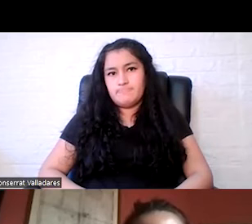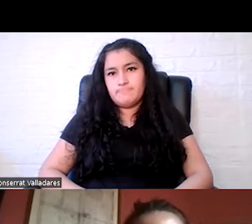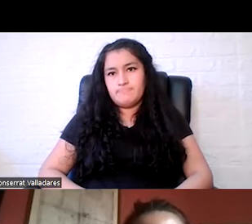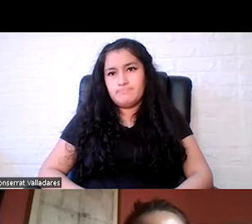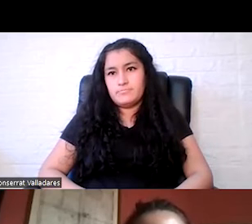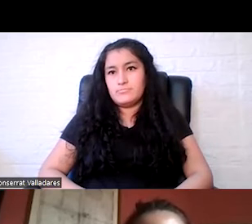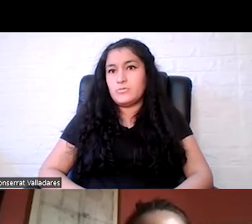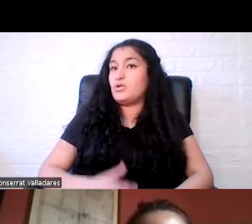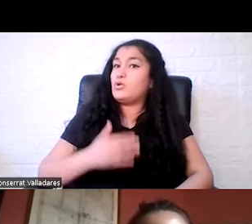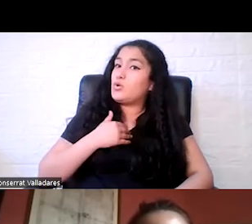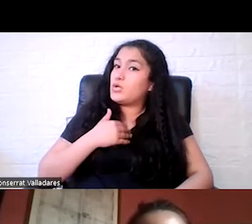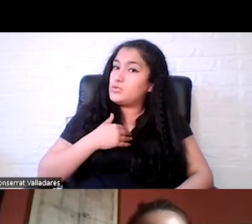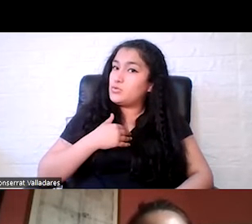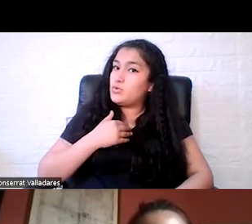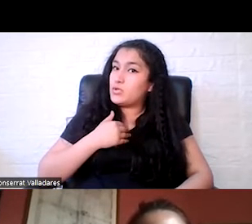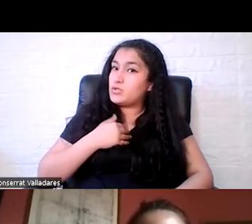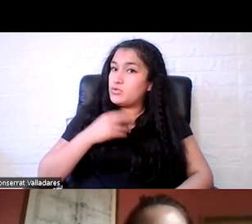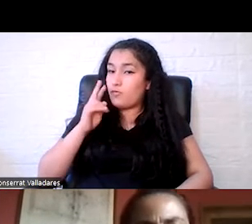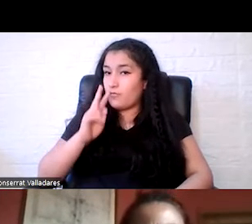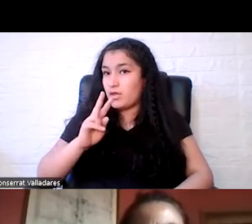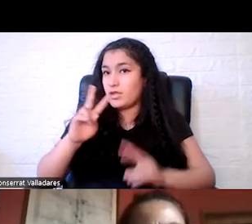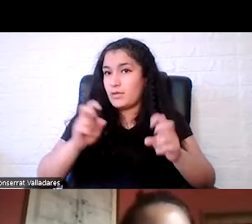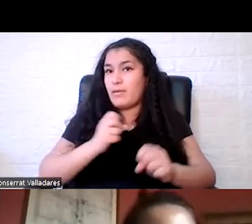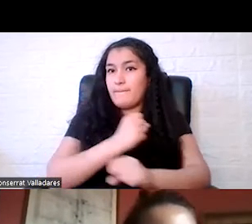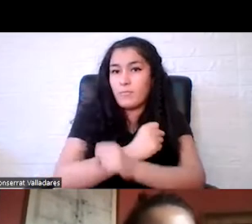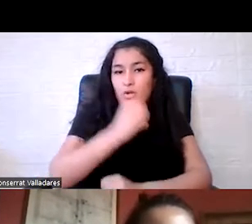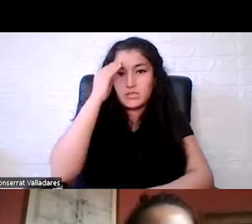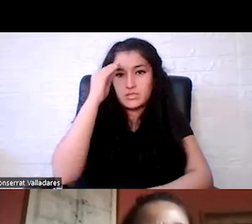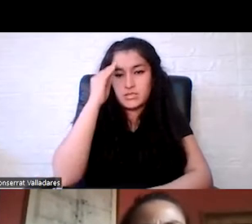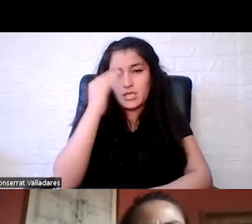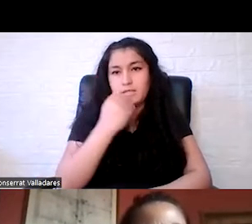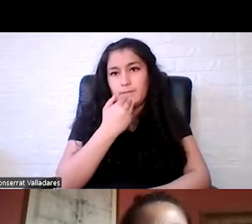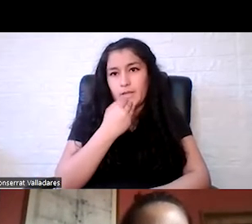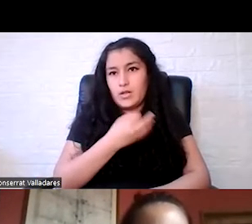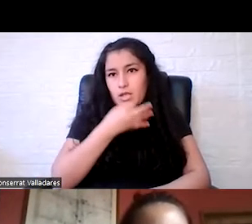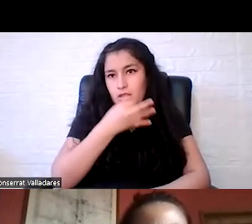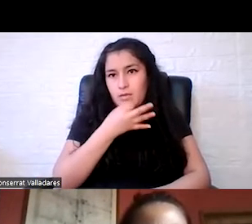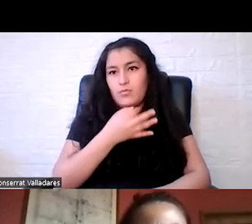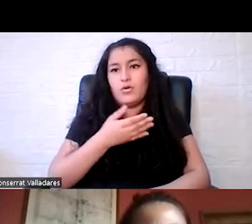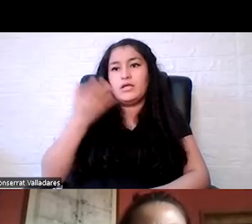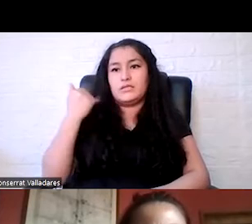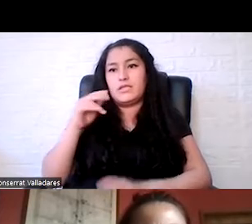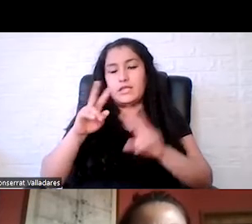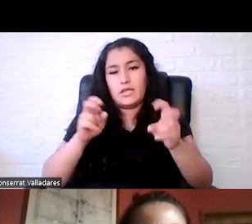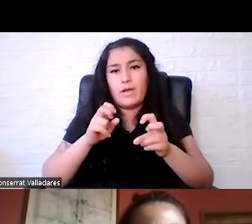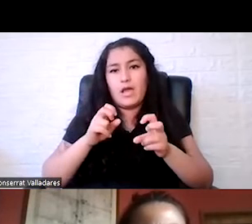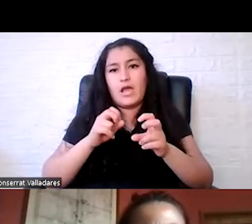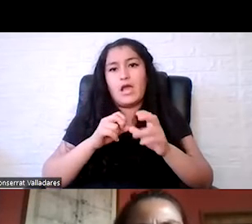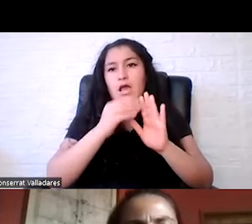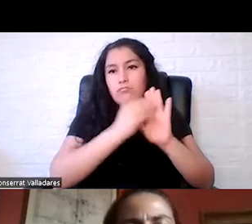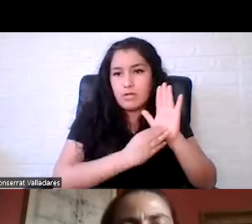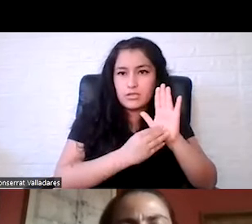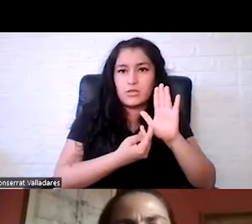Bueno, lo que yo vi en la policía, y aquí voy a retomar algo que publicamos por ahí en un artículo sobre el